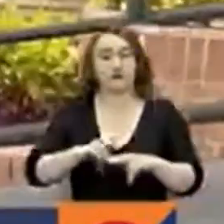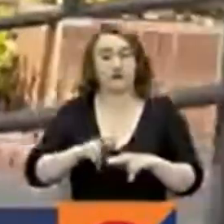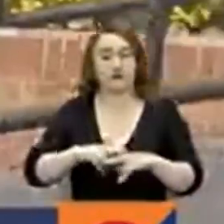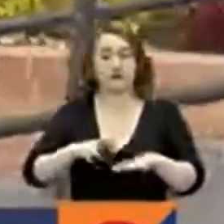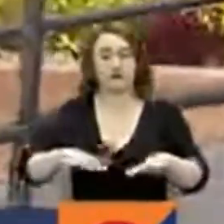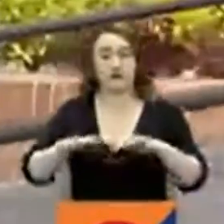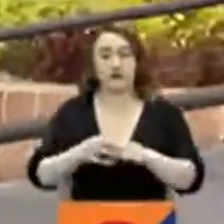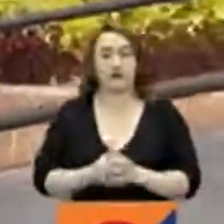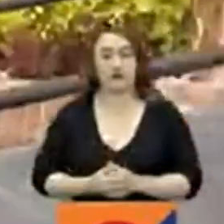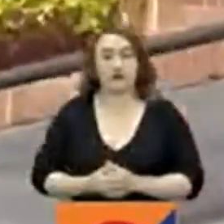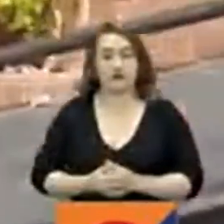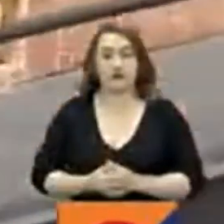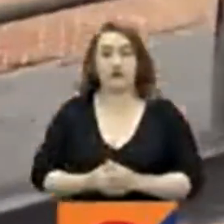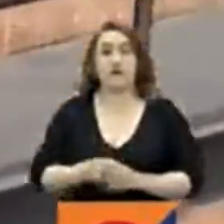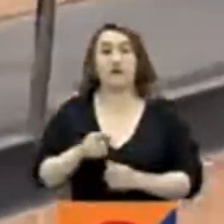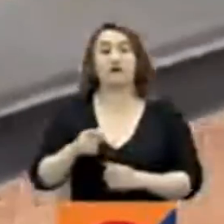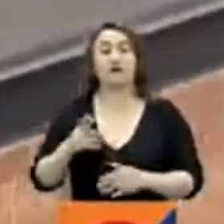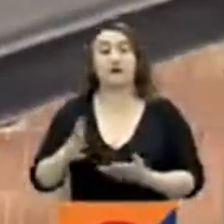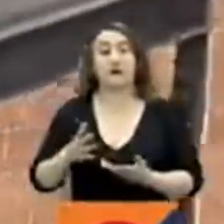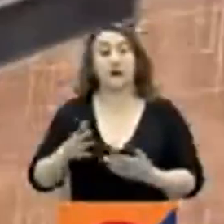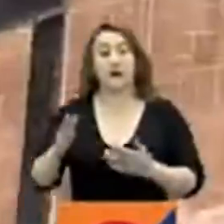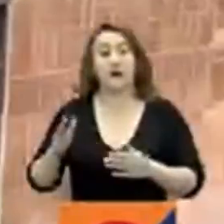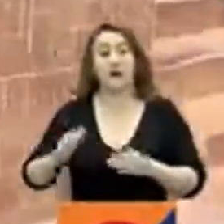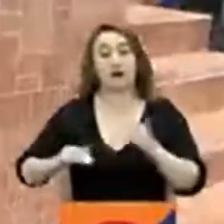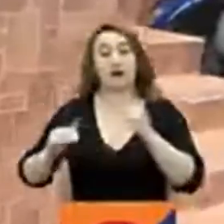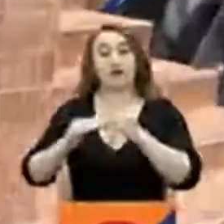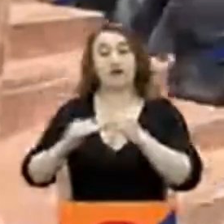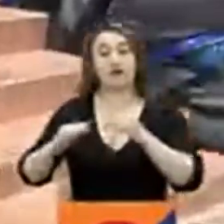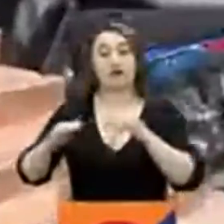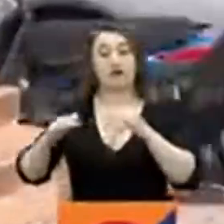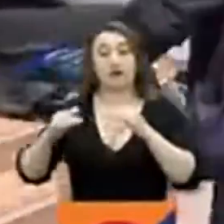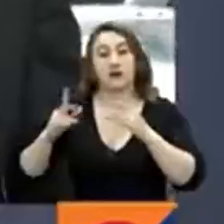iniciará el proceso de empalme con el actual gobierno a partir de hoy.